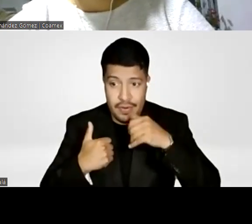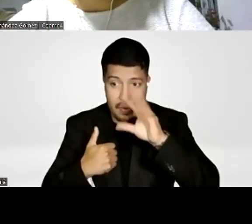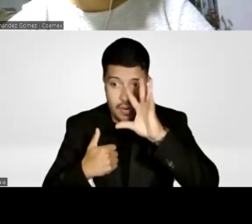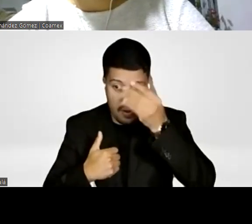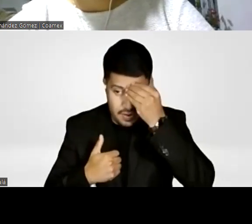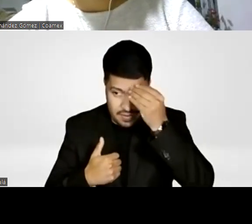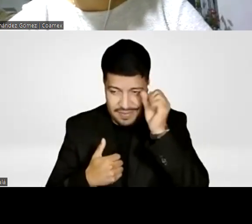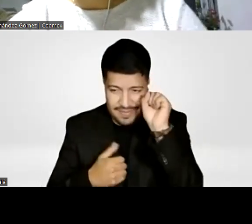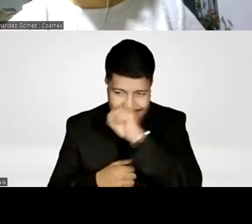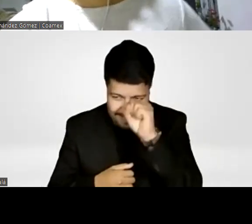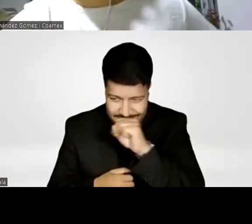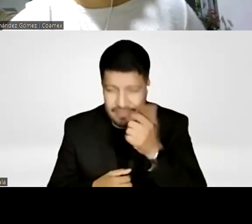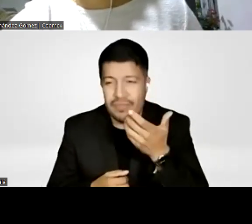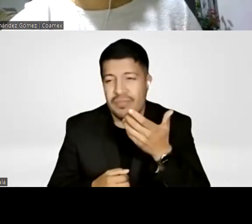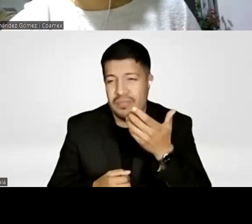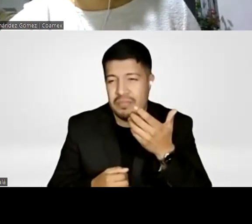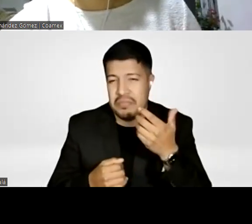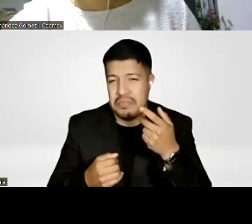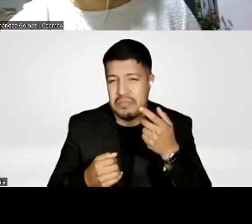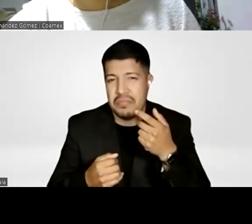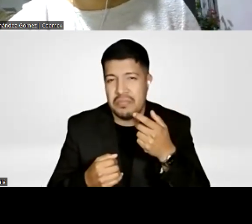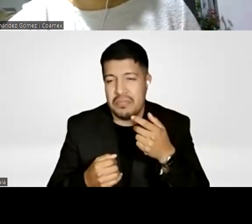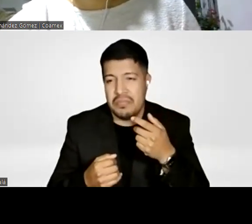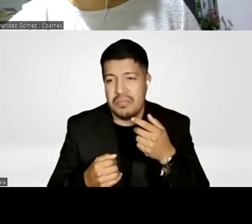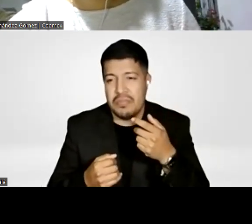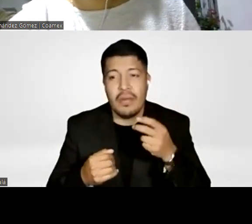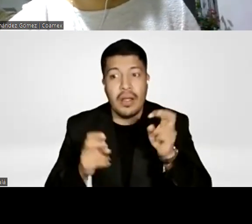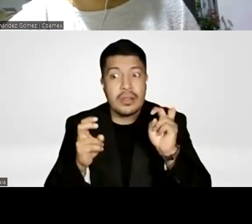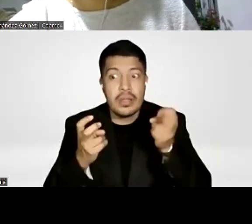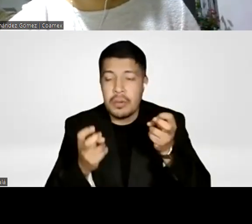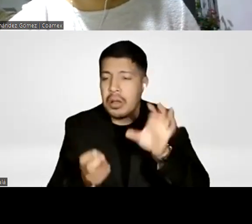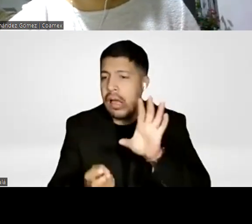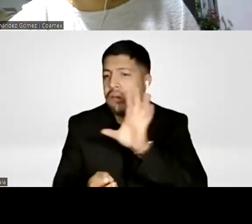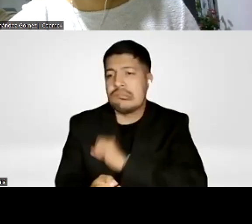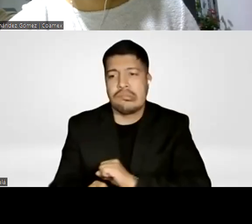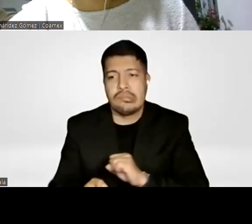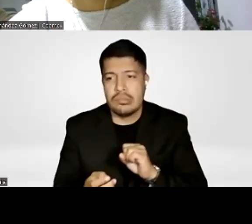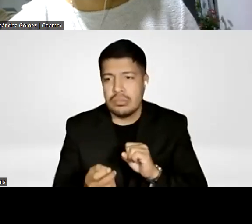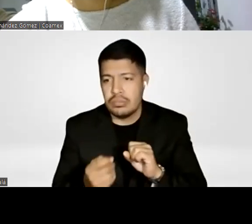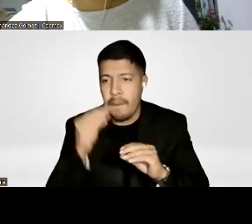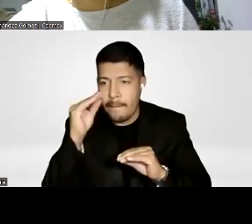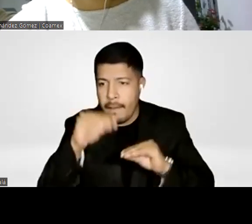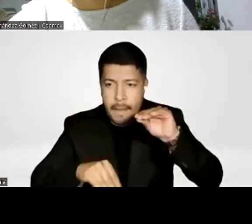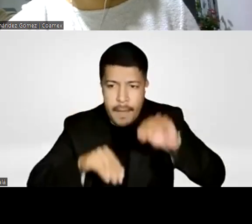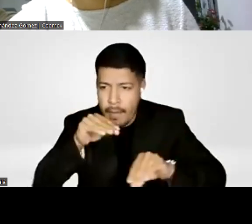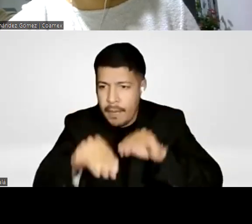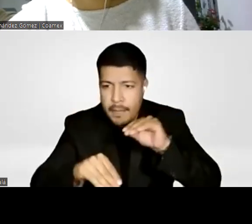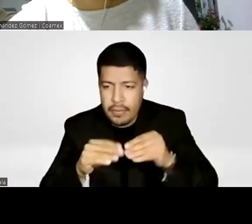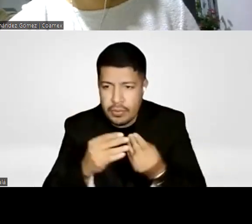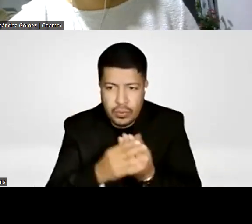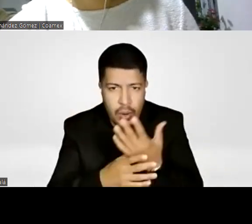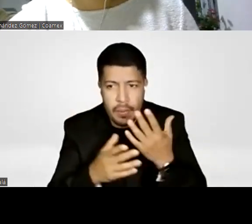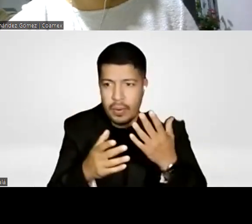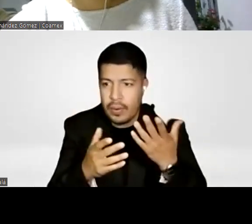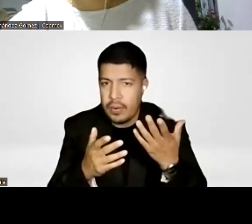chicos sin autismo y población en general nos encanta el tema de la innovación de redes, ¿no? Y los